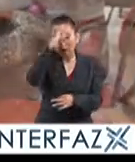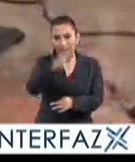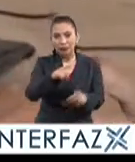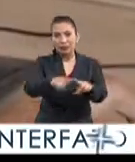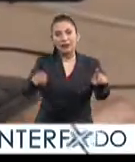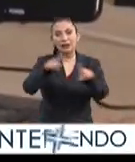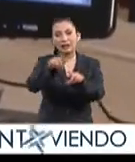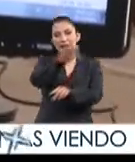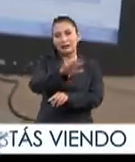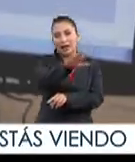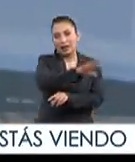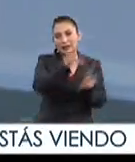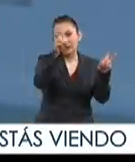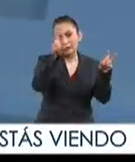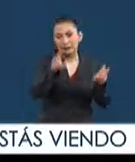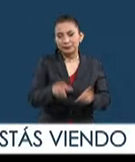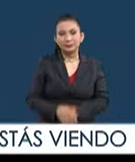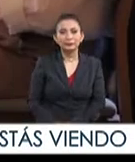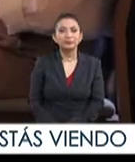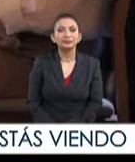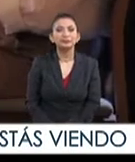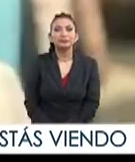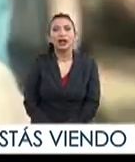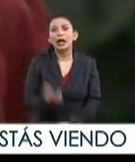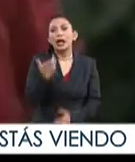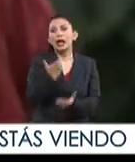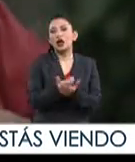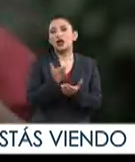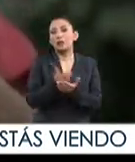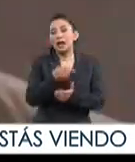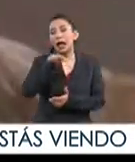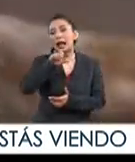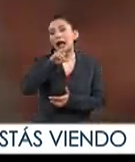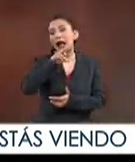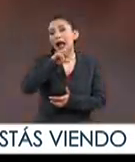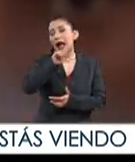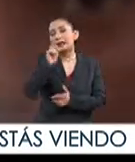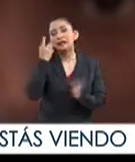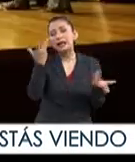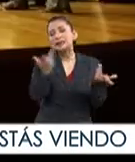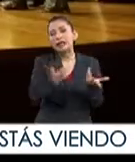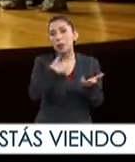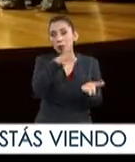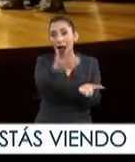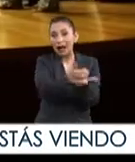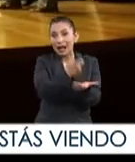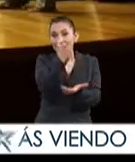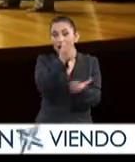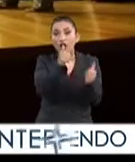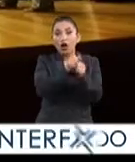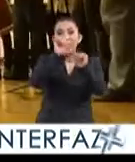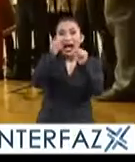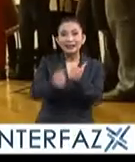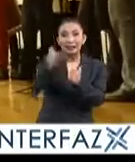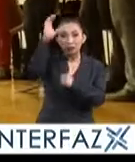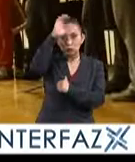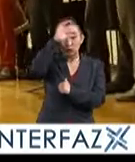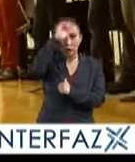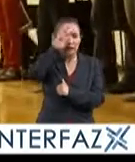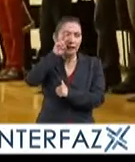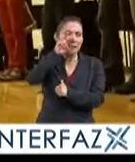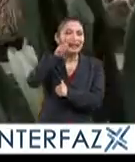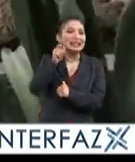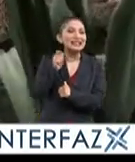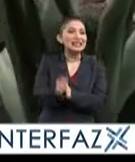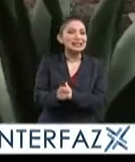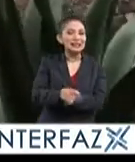en diferentes áreas. La economía naranja es una manera de generar ingresos a través del arte y la cultura. No te